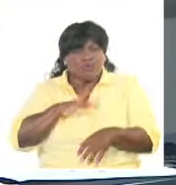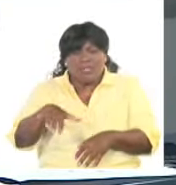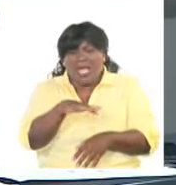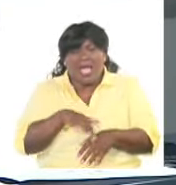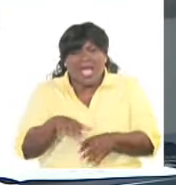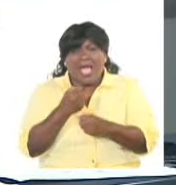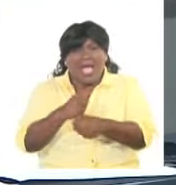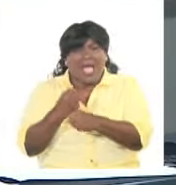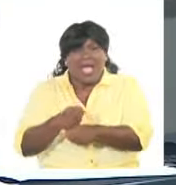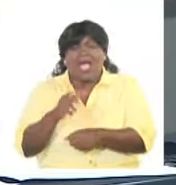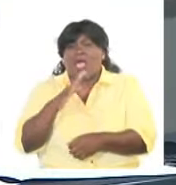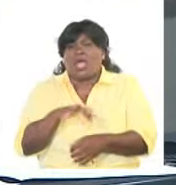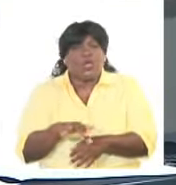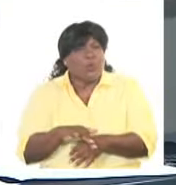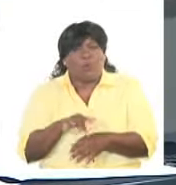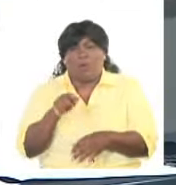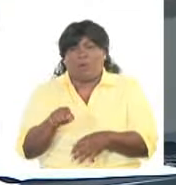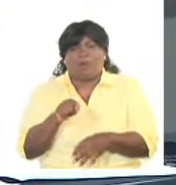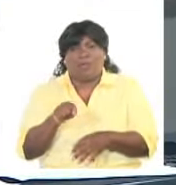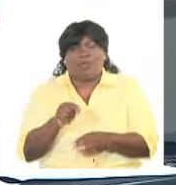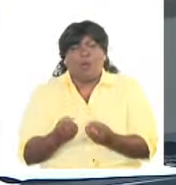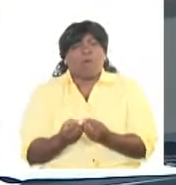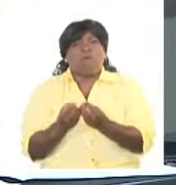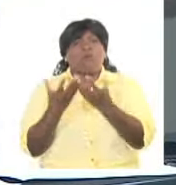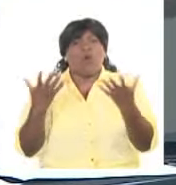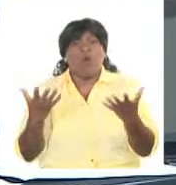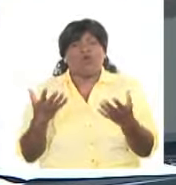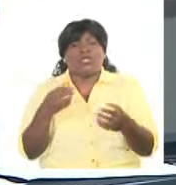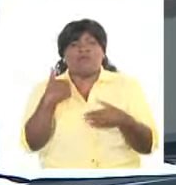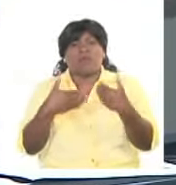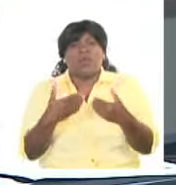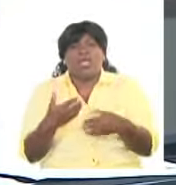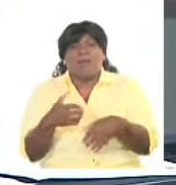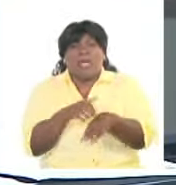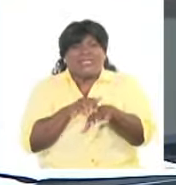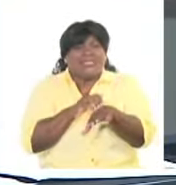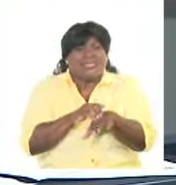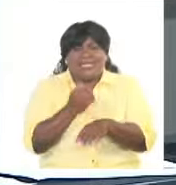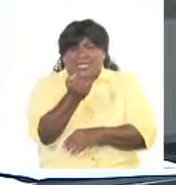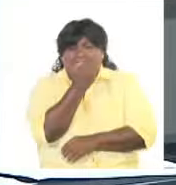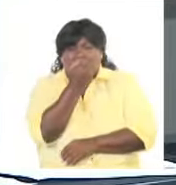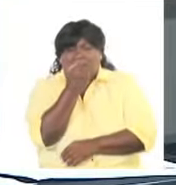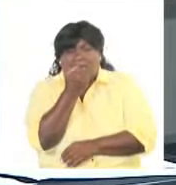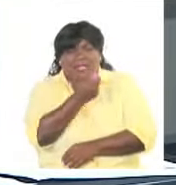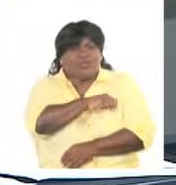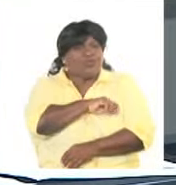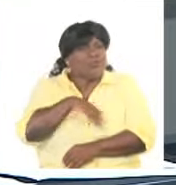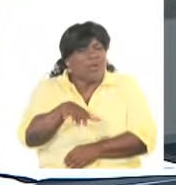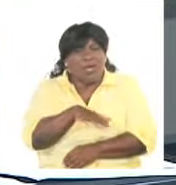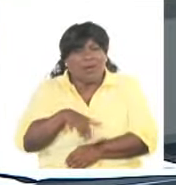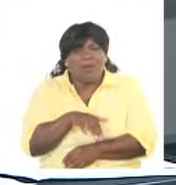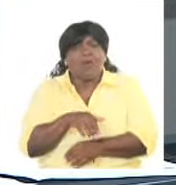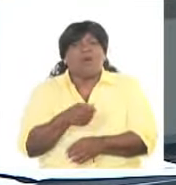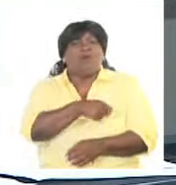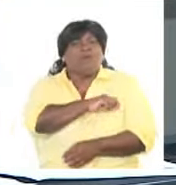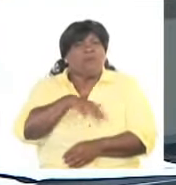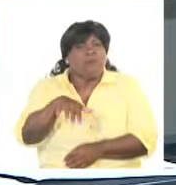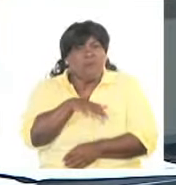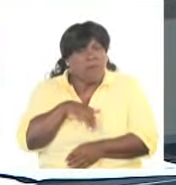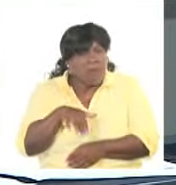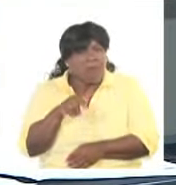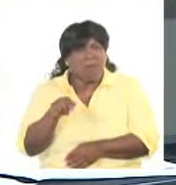hemos tenido que enfrentar ningún brote de intoxicación alimentaria. La población ha participado desde el punto de vista